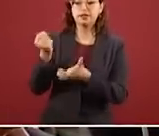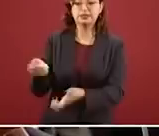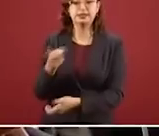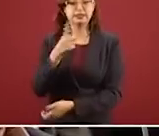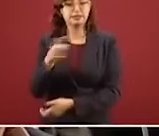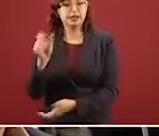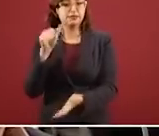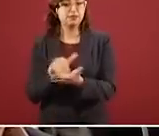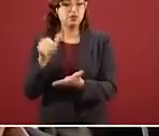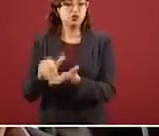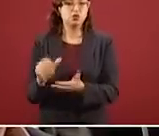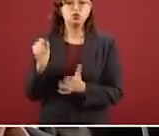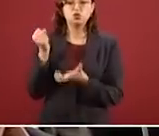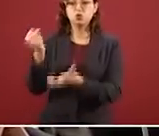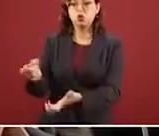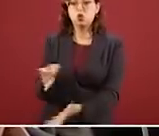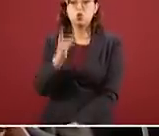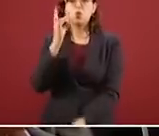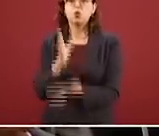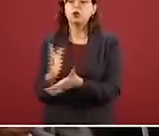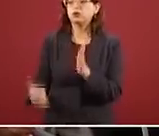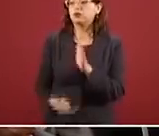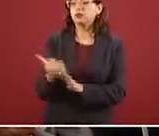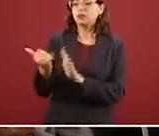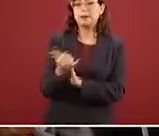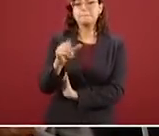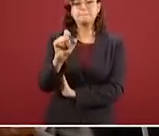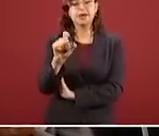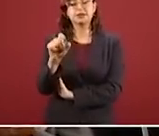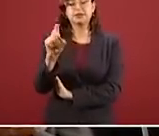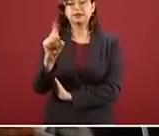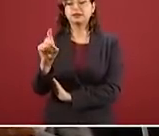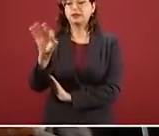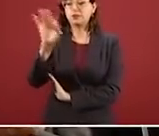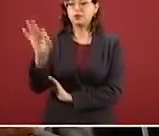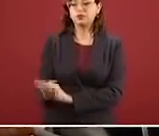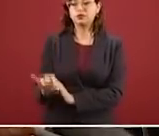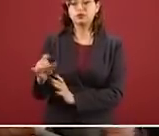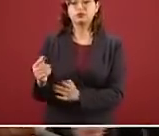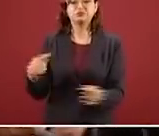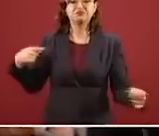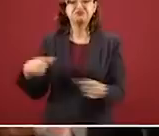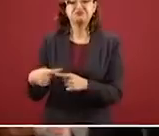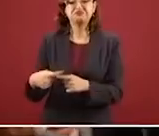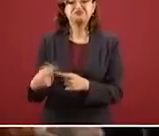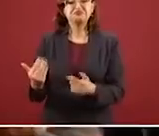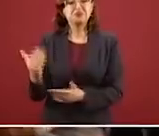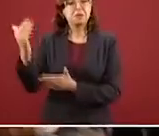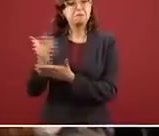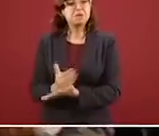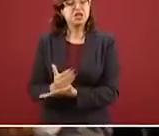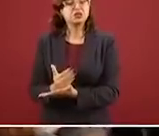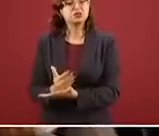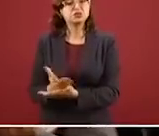pesos y solo han construido un 20 a 30% de la presa y en menor capacidad de lo